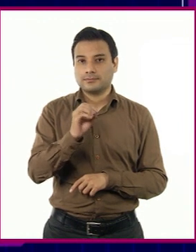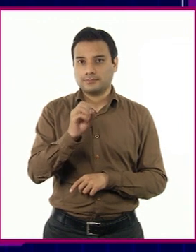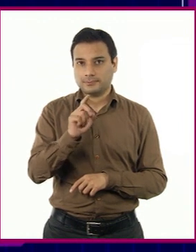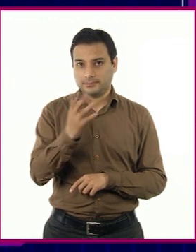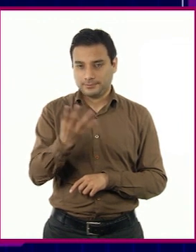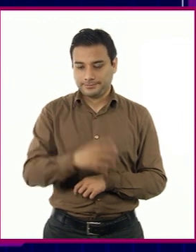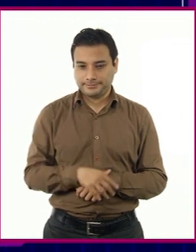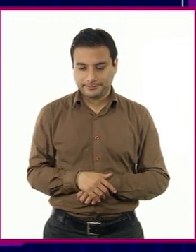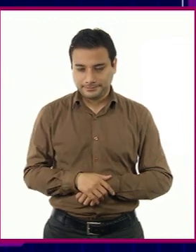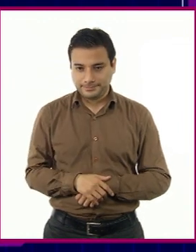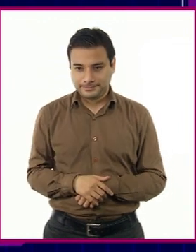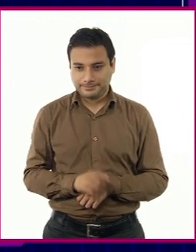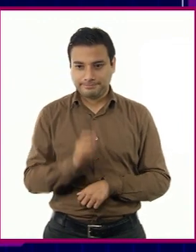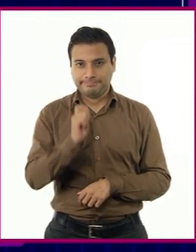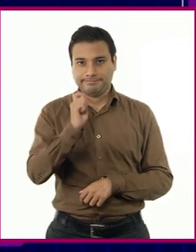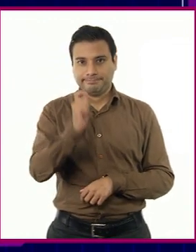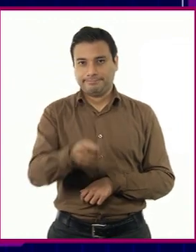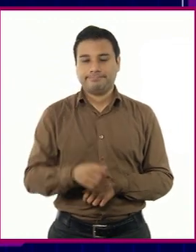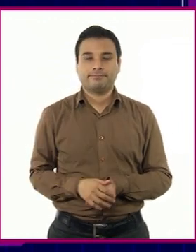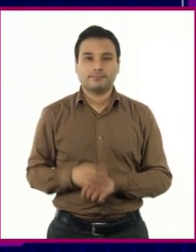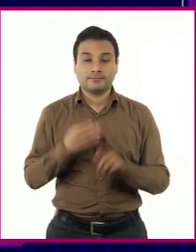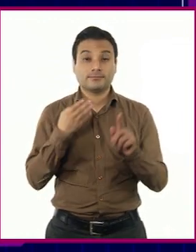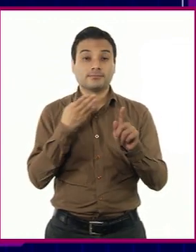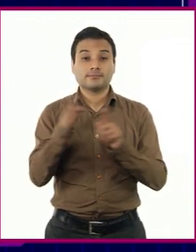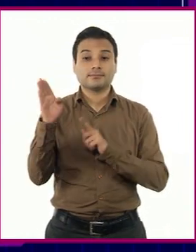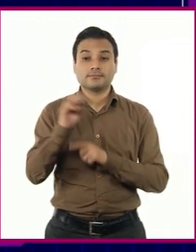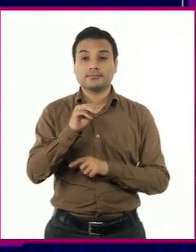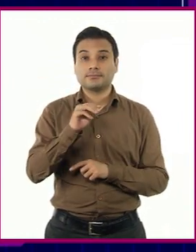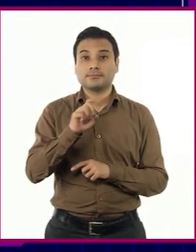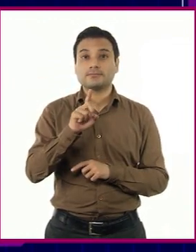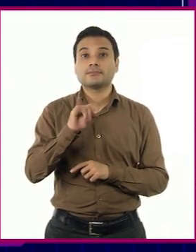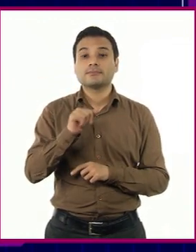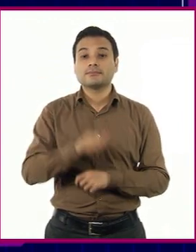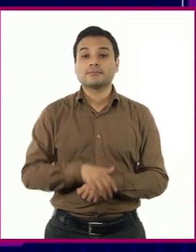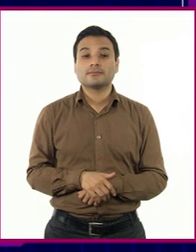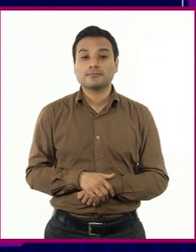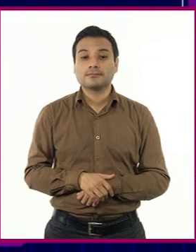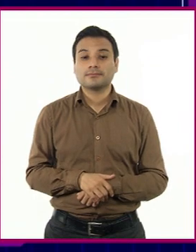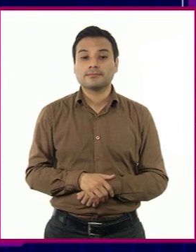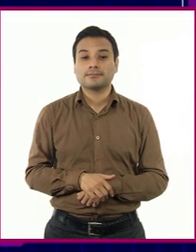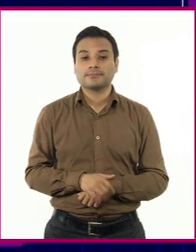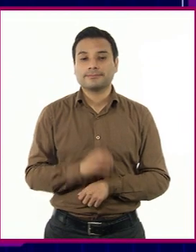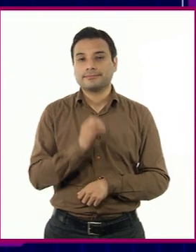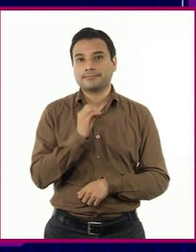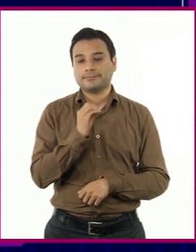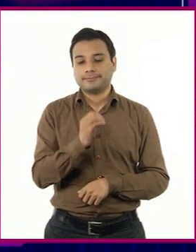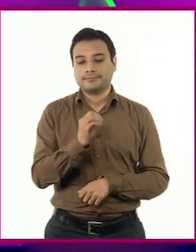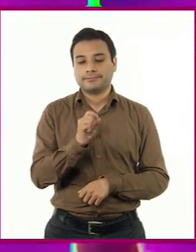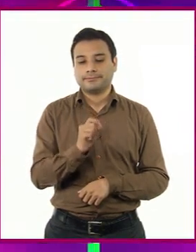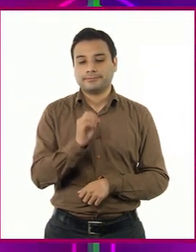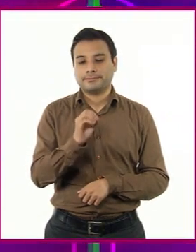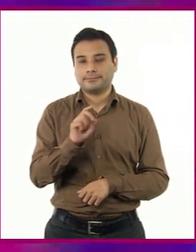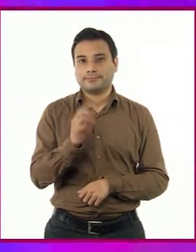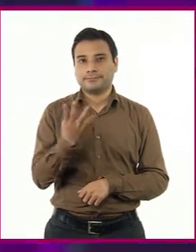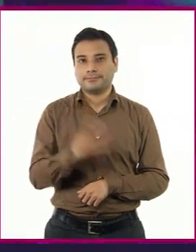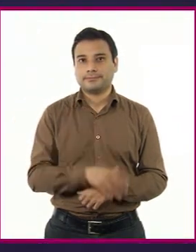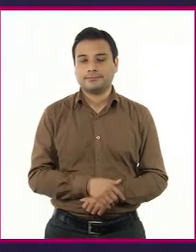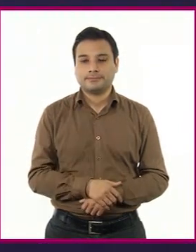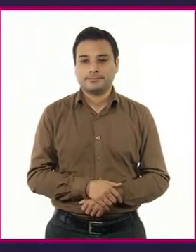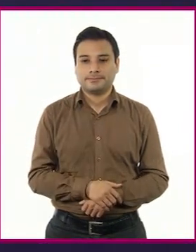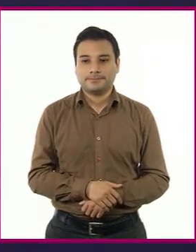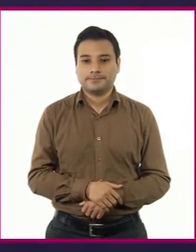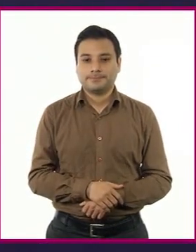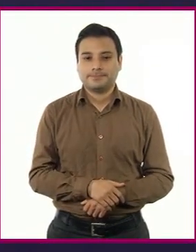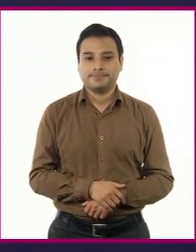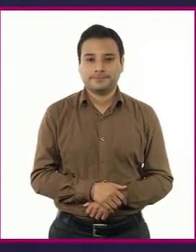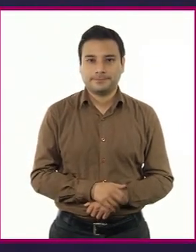0.034. Por lo tanto, la desviación media es igual a 0.034 millones de barriles de petróleo. El rango